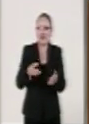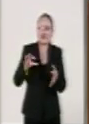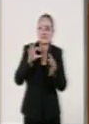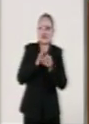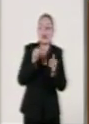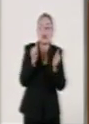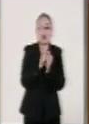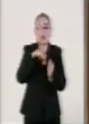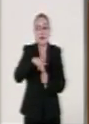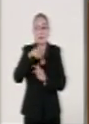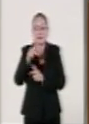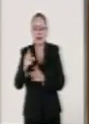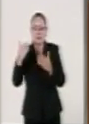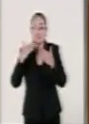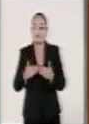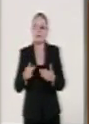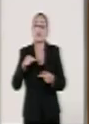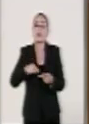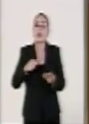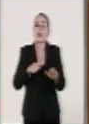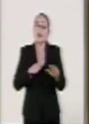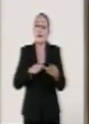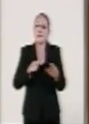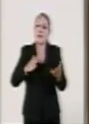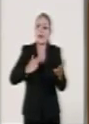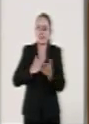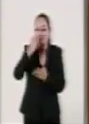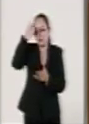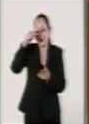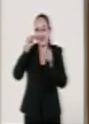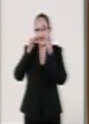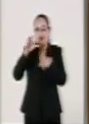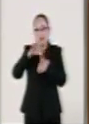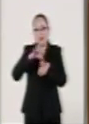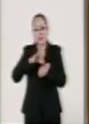Público. C. Precisar su acceso a la atención médica